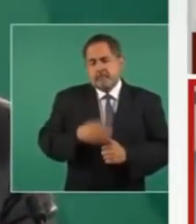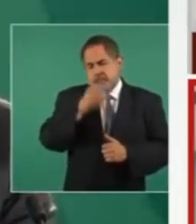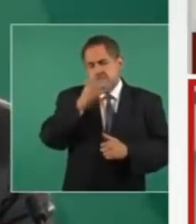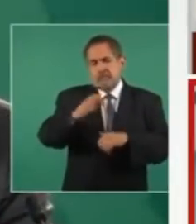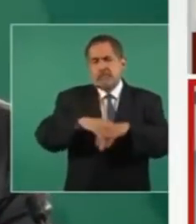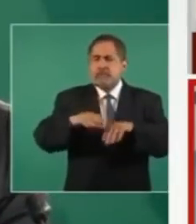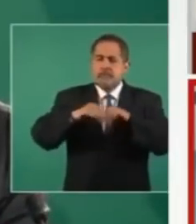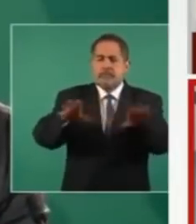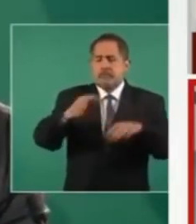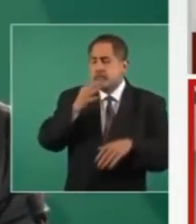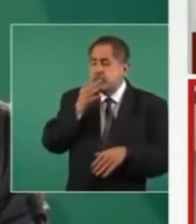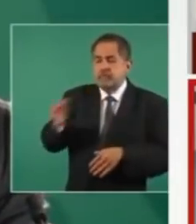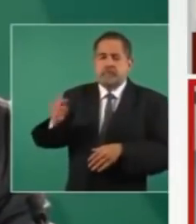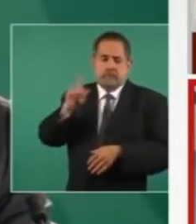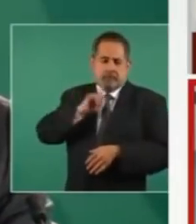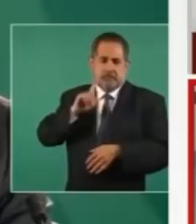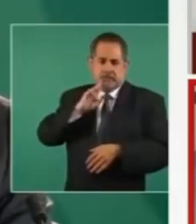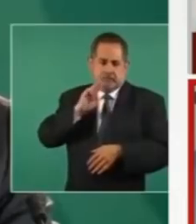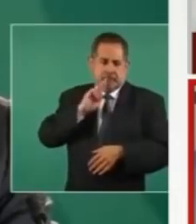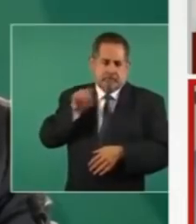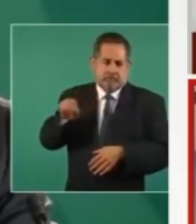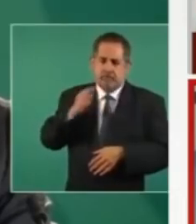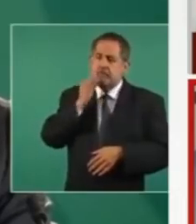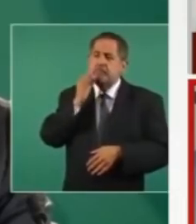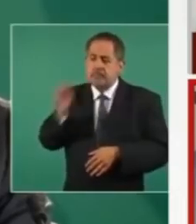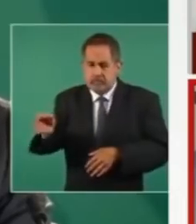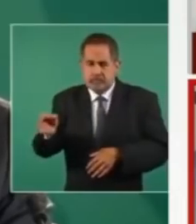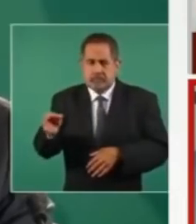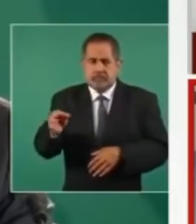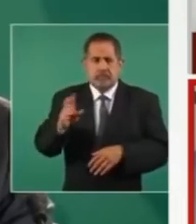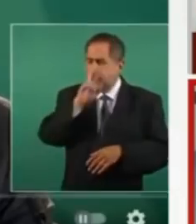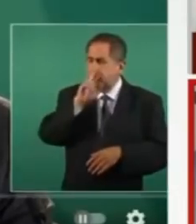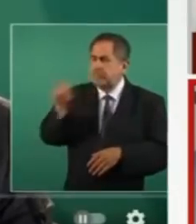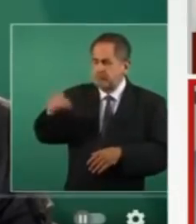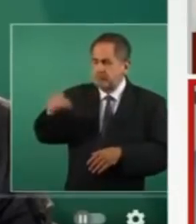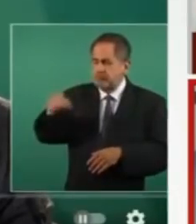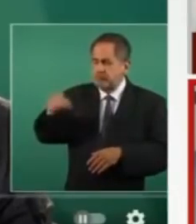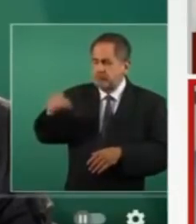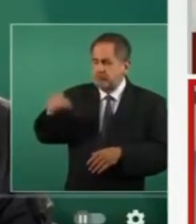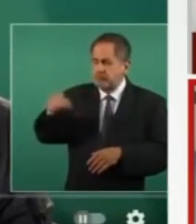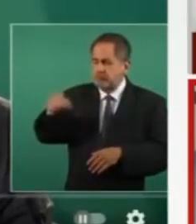puedo mandarle decir a la señora, que voy a intervenir.